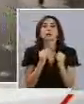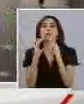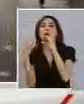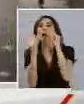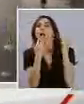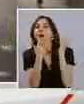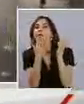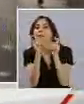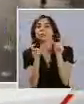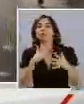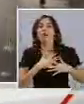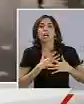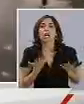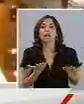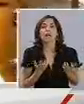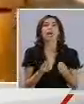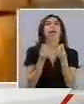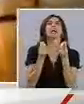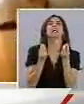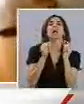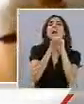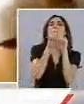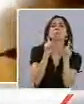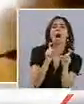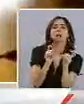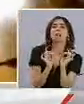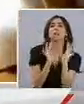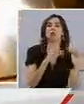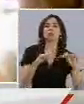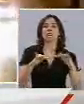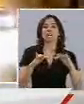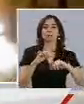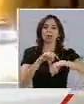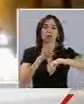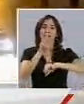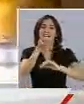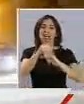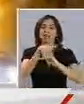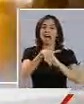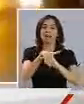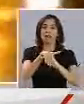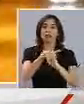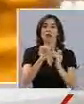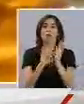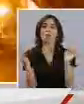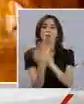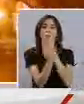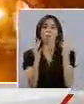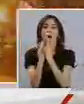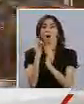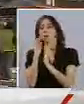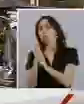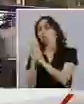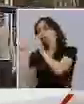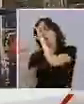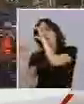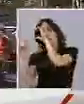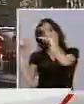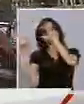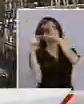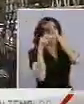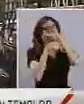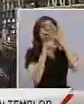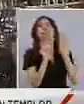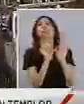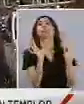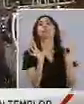Querido, ¿qué hubiese pasado si este temblor hubiese sido a las 3 de la tarde en un sitio tan concurrido como muestra de Agoberto Quejada con su cámara acá